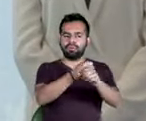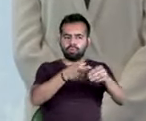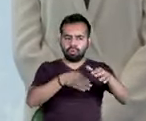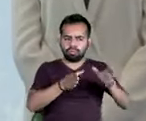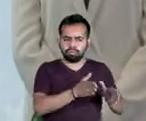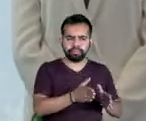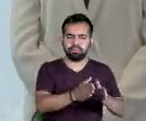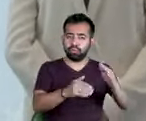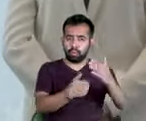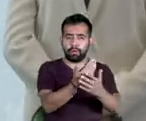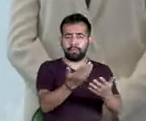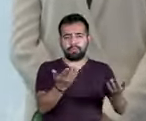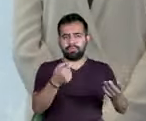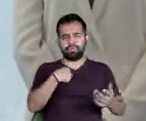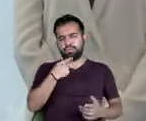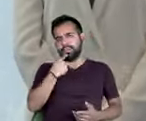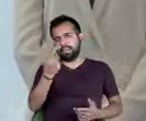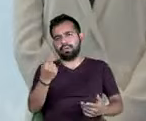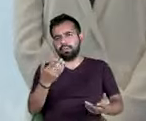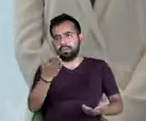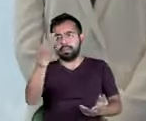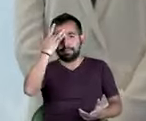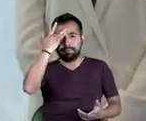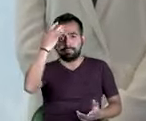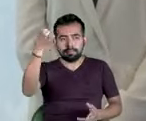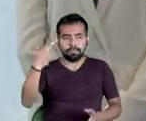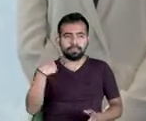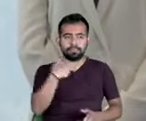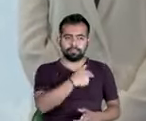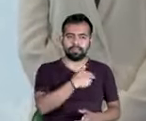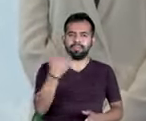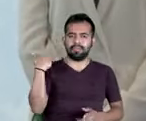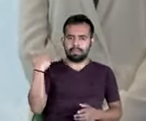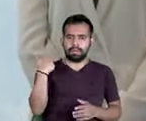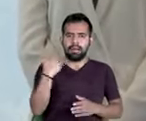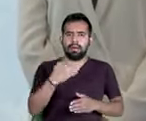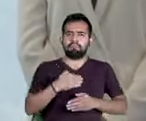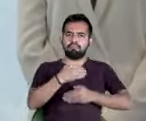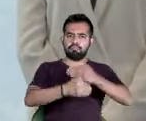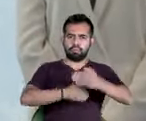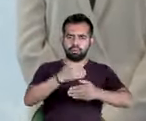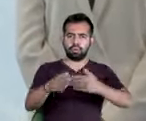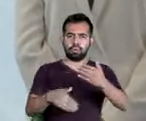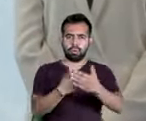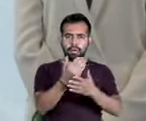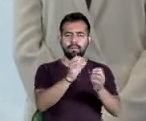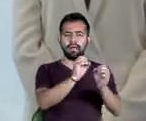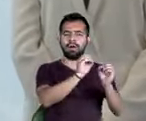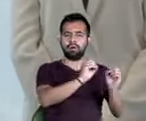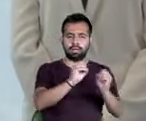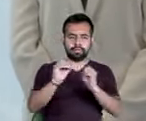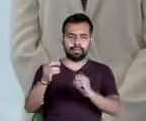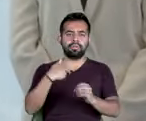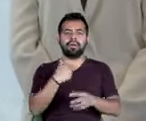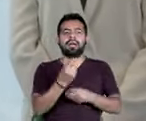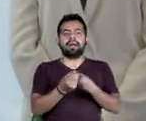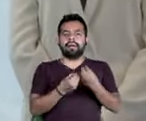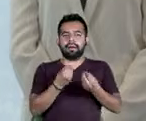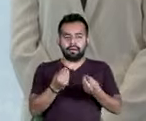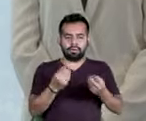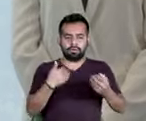así y lo digo con mucha frontalidad, porque el hecho de que hayamos tenido un proceso ordenado de transición no me exime a mí de las críticas que debería